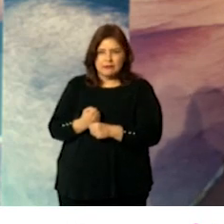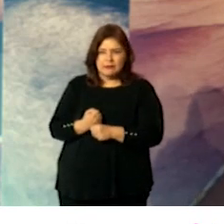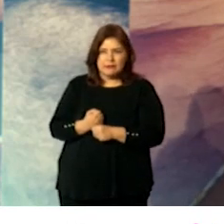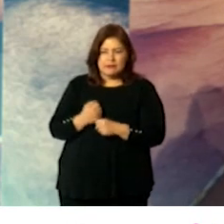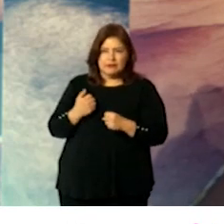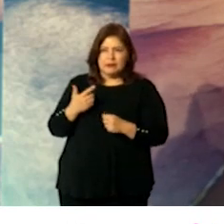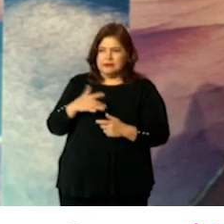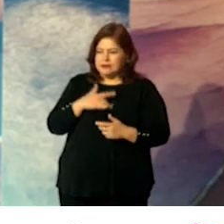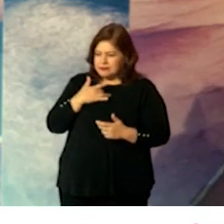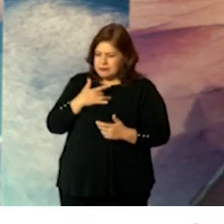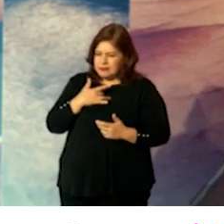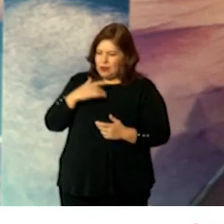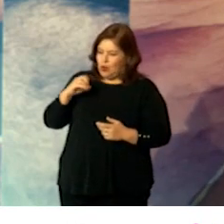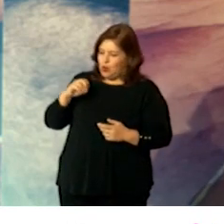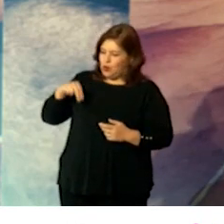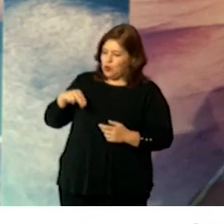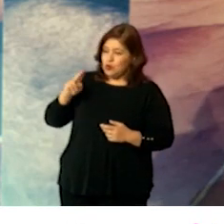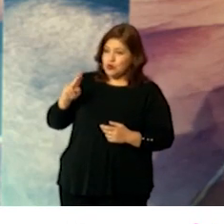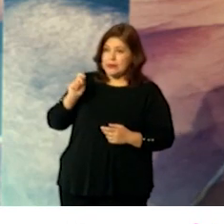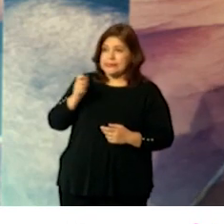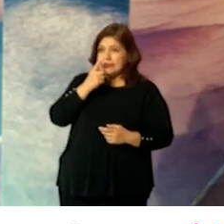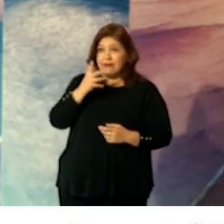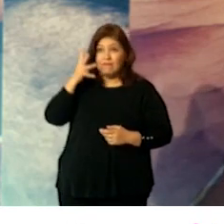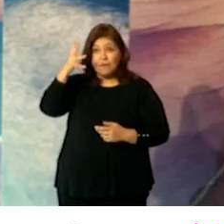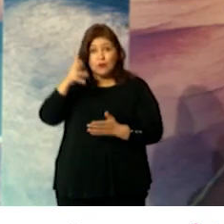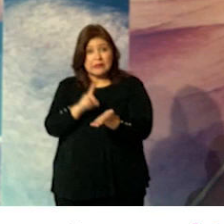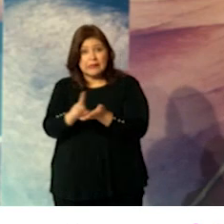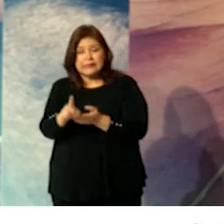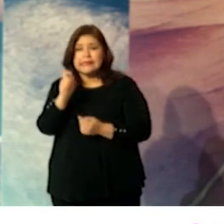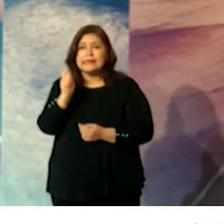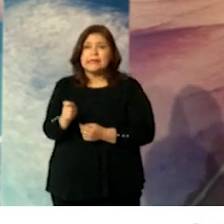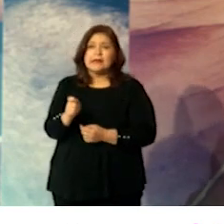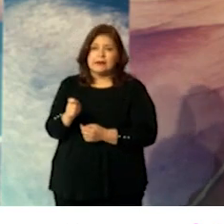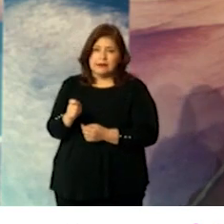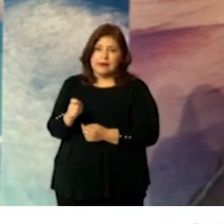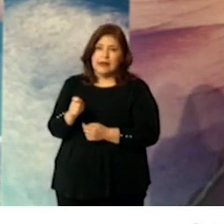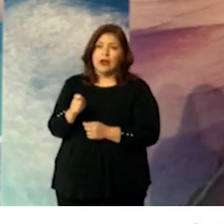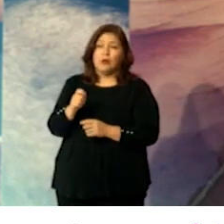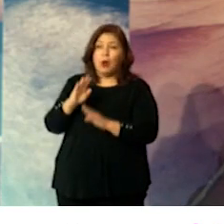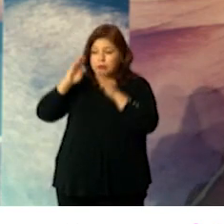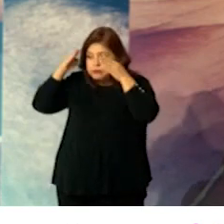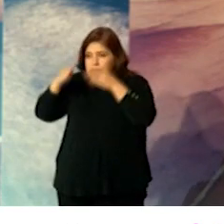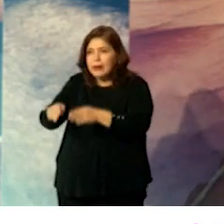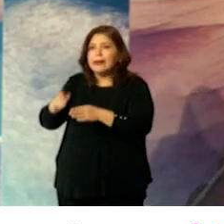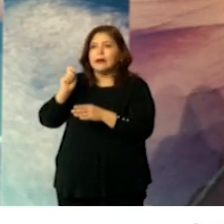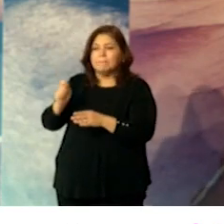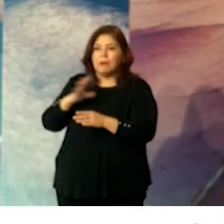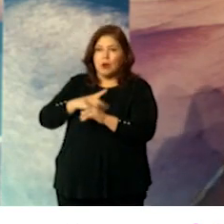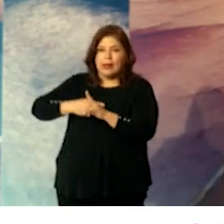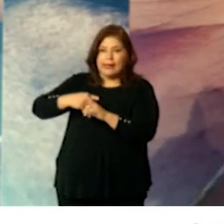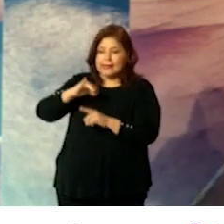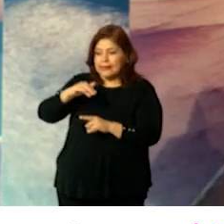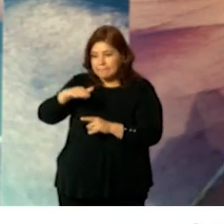Naciones Unidas ya reconoce el derecho al futuro como la gran causa climática y lo que está en el centro